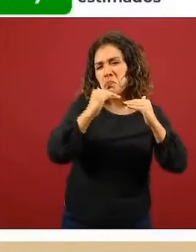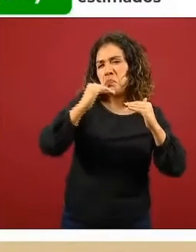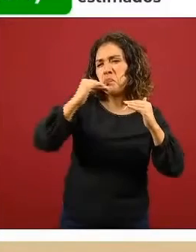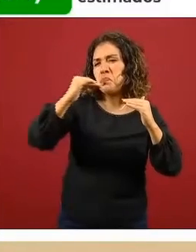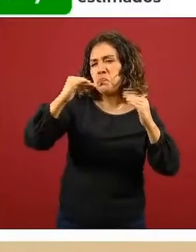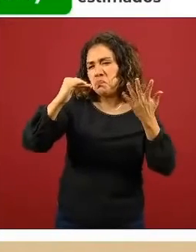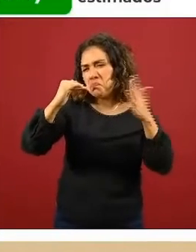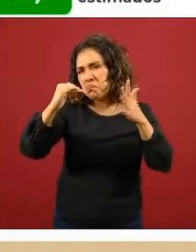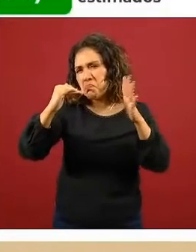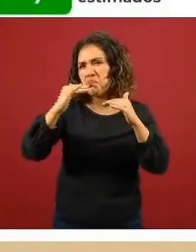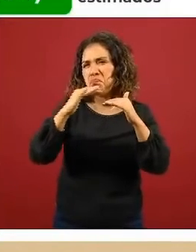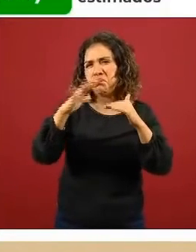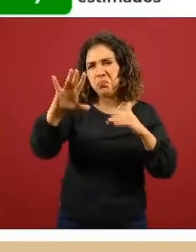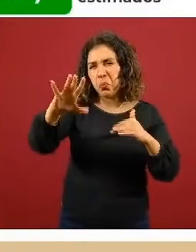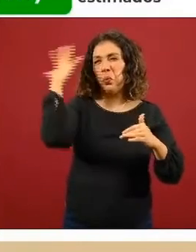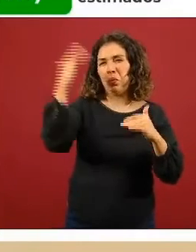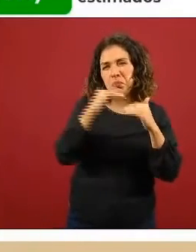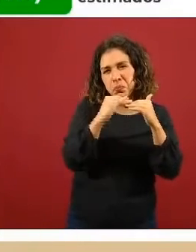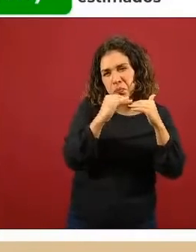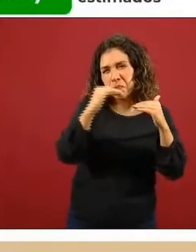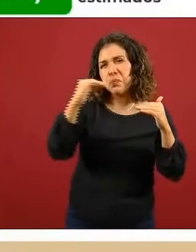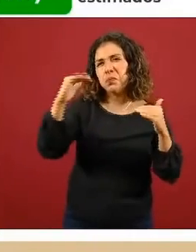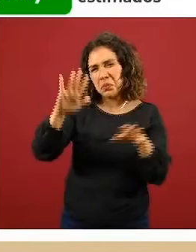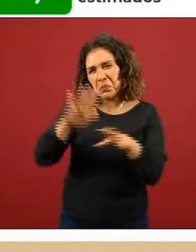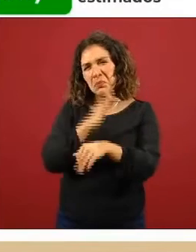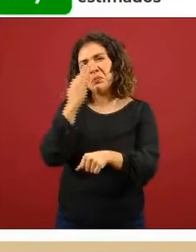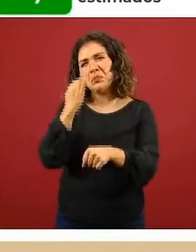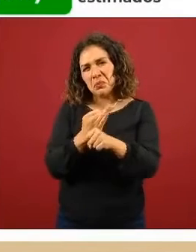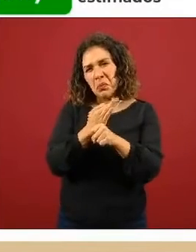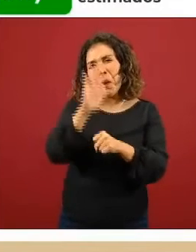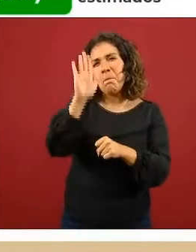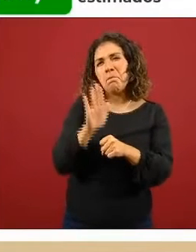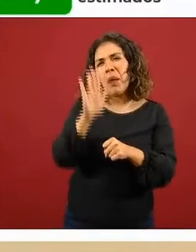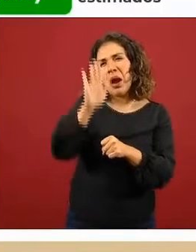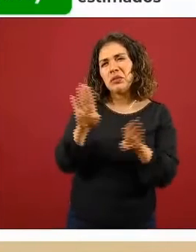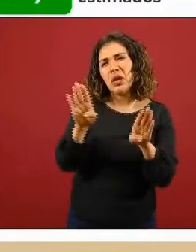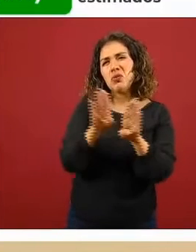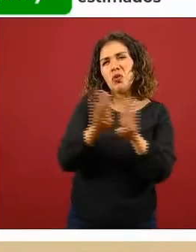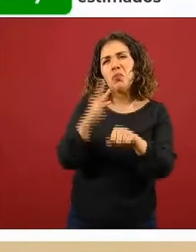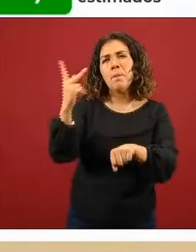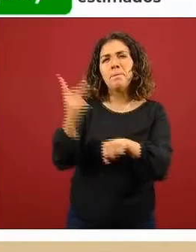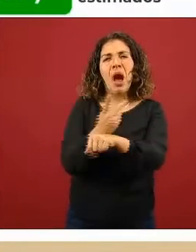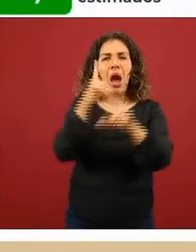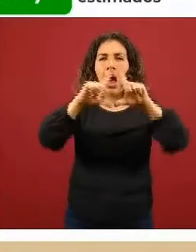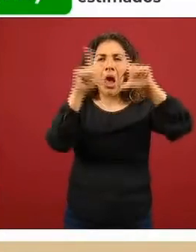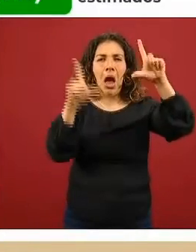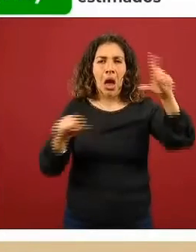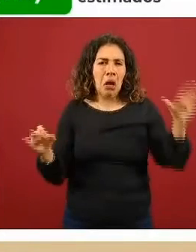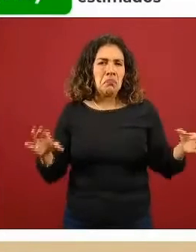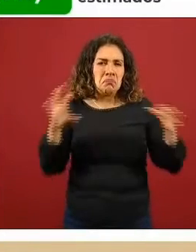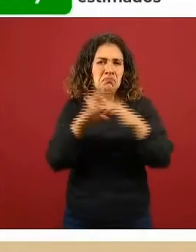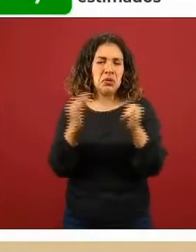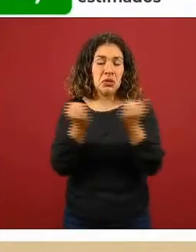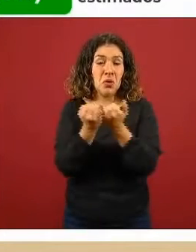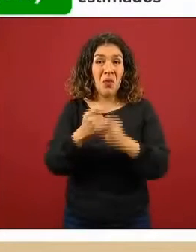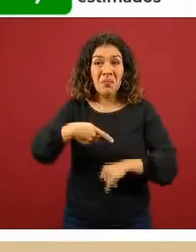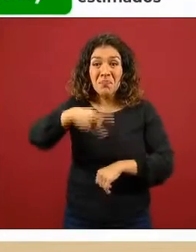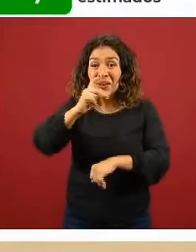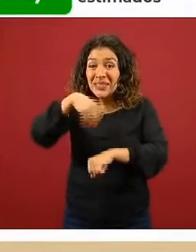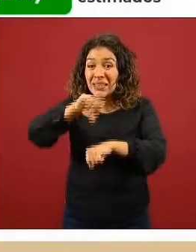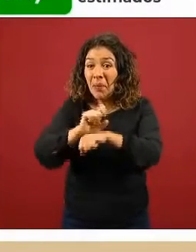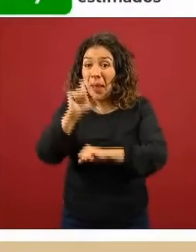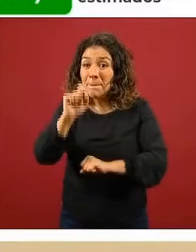una velocidad, digamos, regular o parecida a lo que estaba sucediendo a nivel nacional, más sin embargo, a partir de la